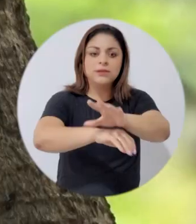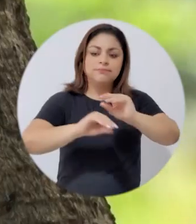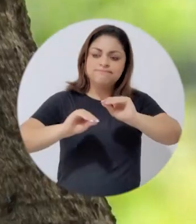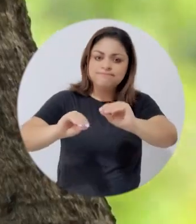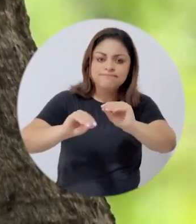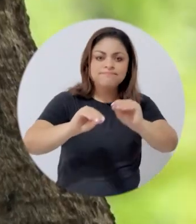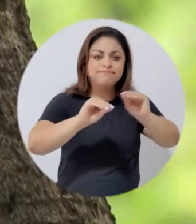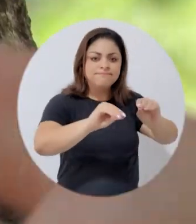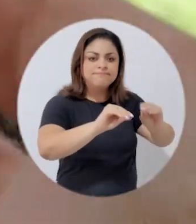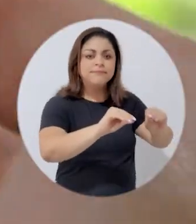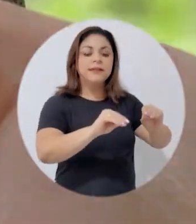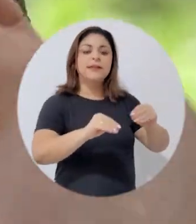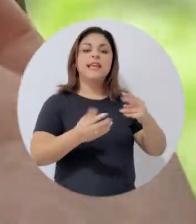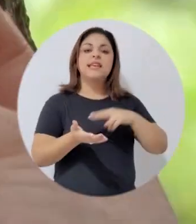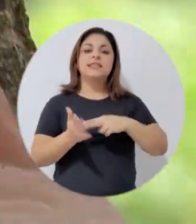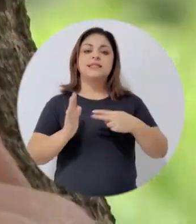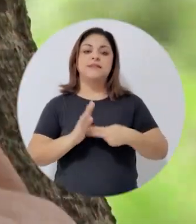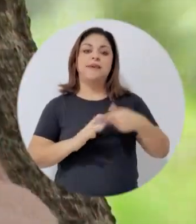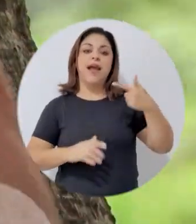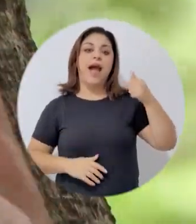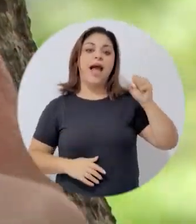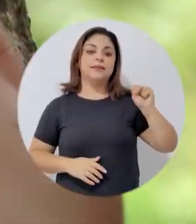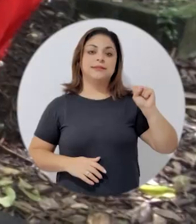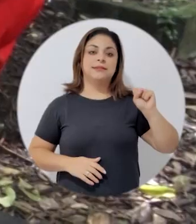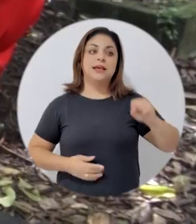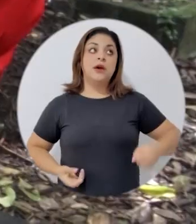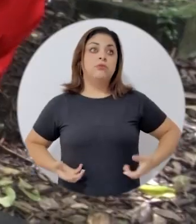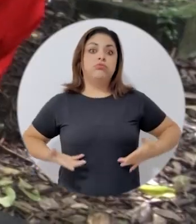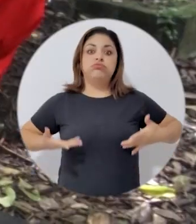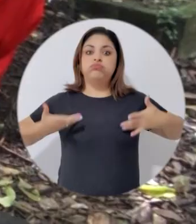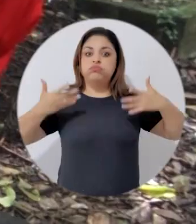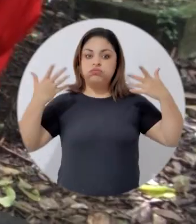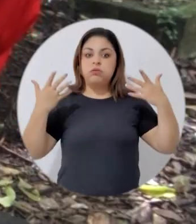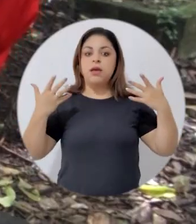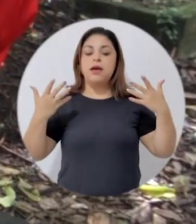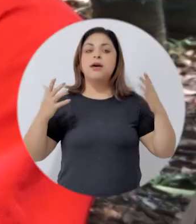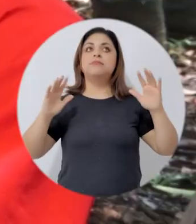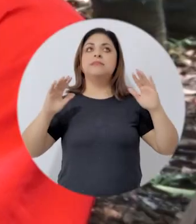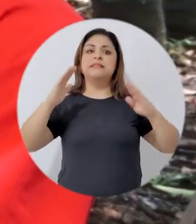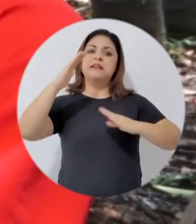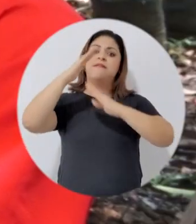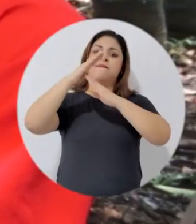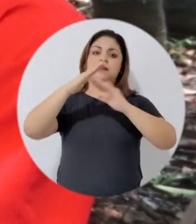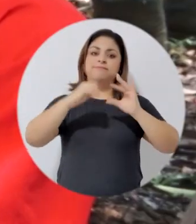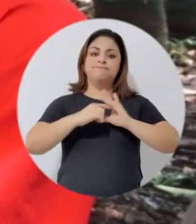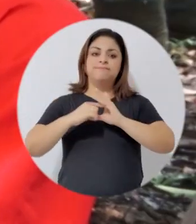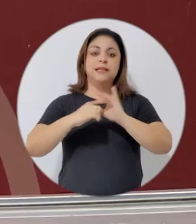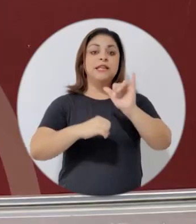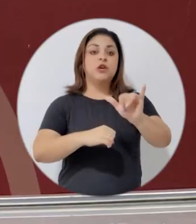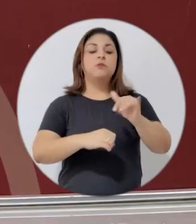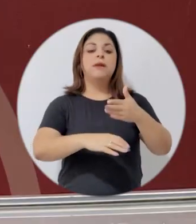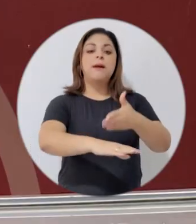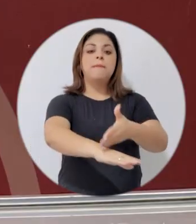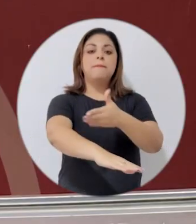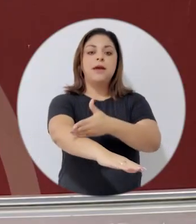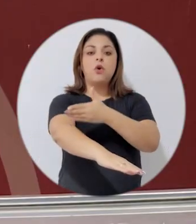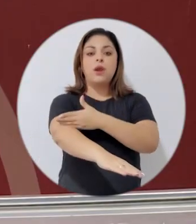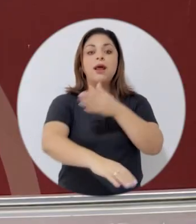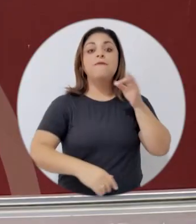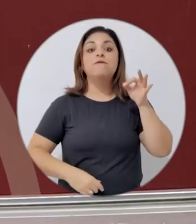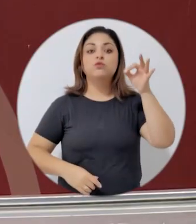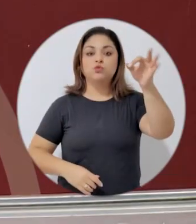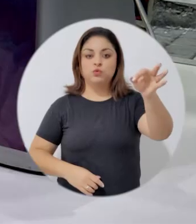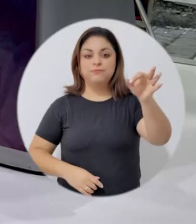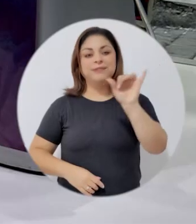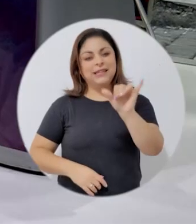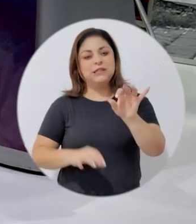vayamos enseñando qué es un gas, qué iniciativa puntual tomar para poder ir mejorando en el futuro. Eso es lo importante, que nos subimos